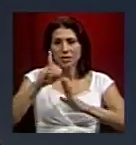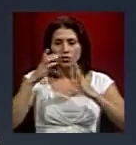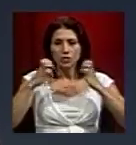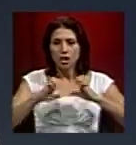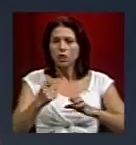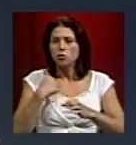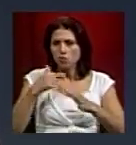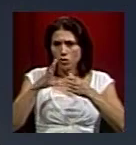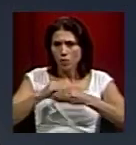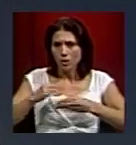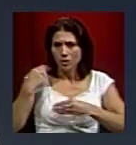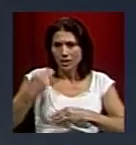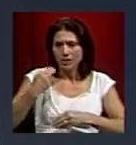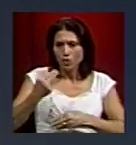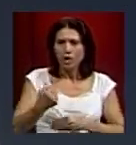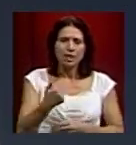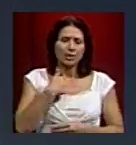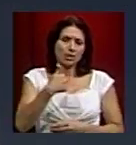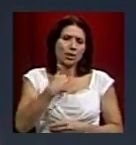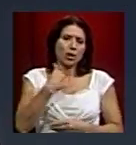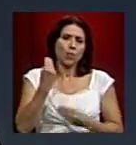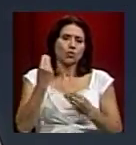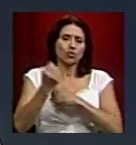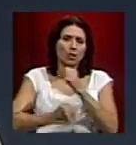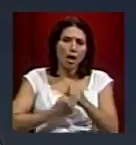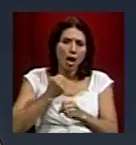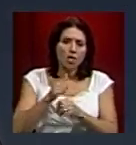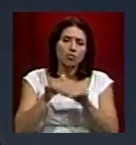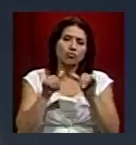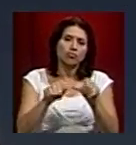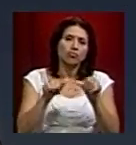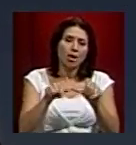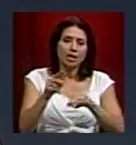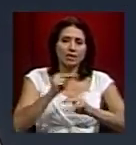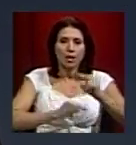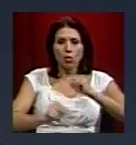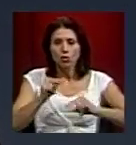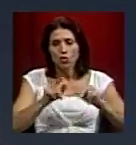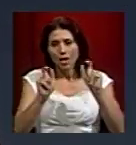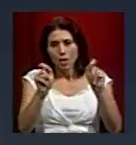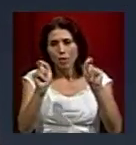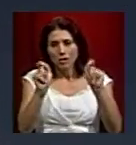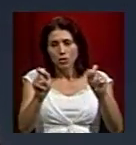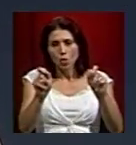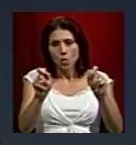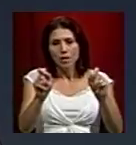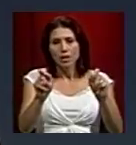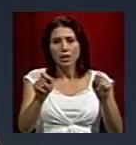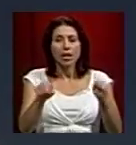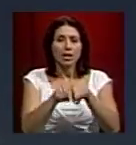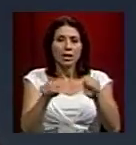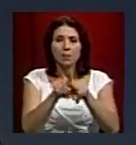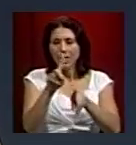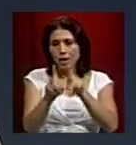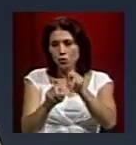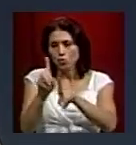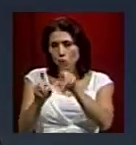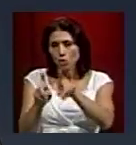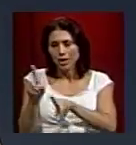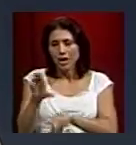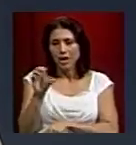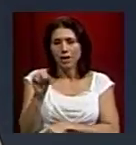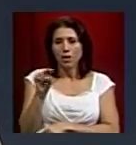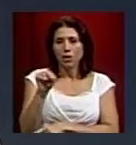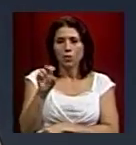la historia, ya tengo bastantes años de estar en este negocio de la educación, ¿verdad? Y la academia y también la consultoría.